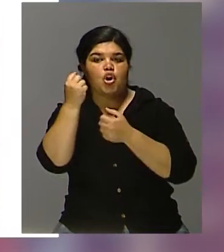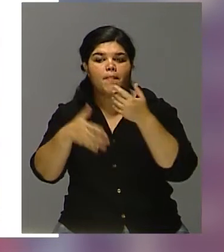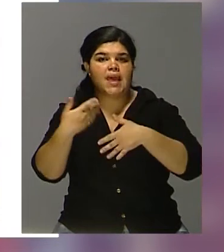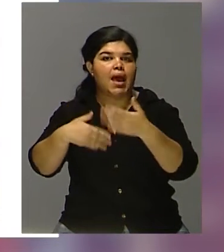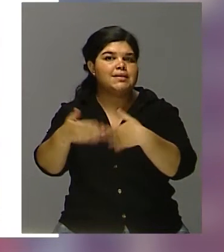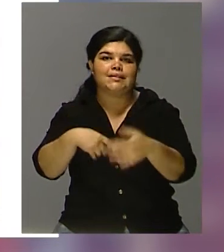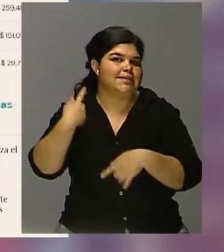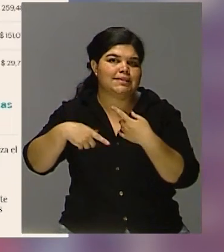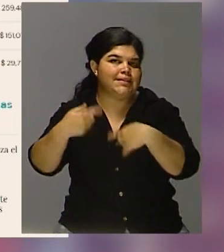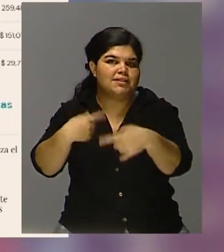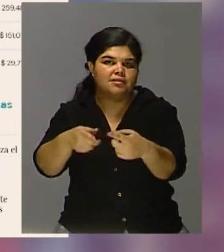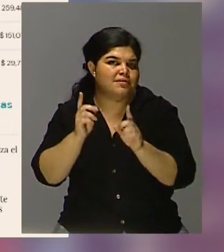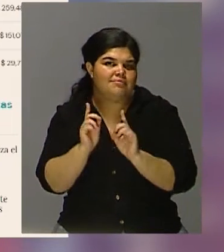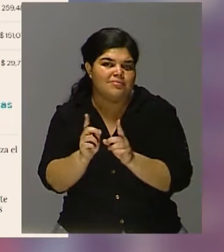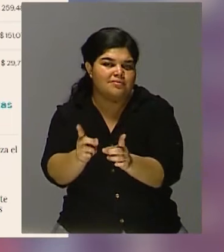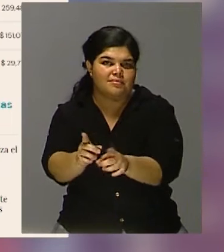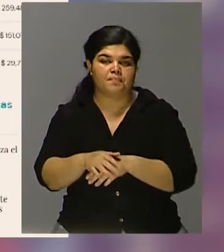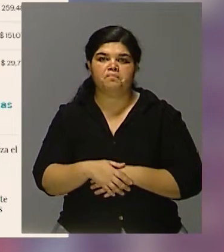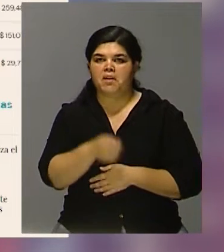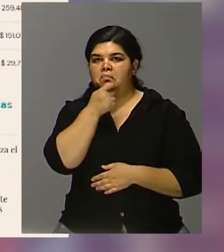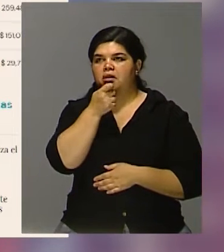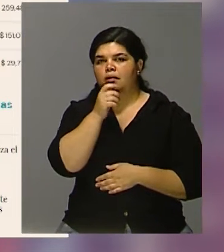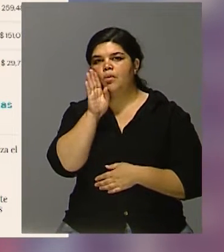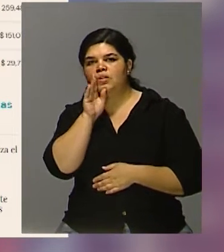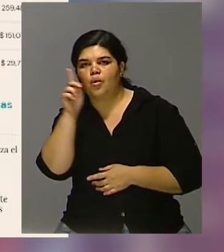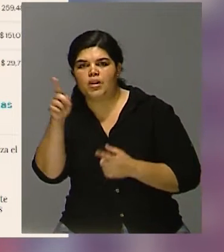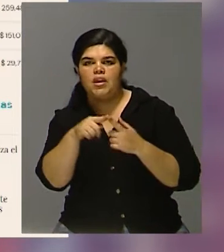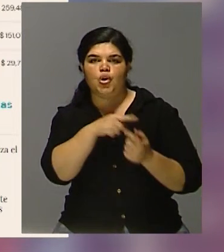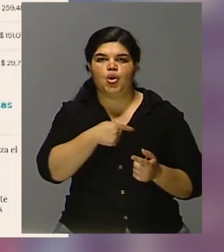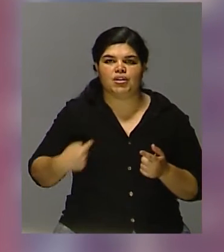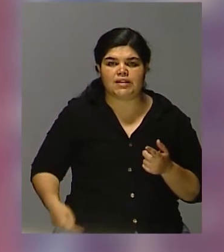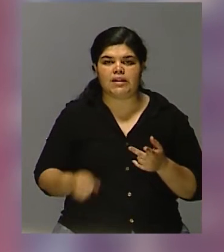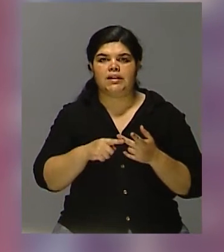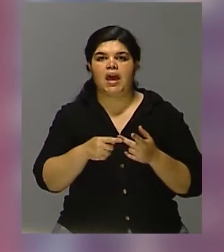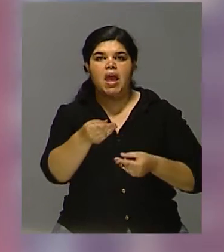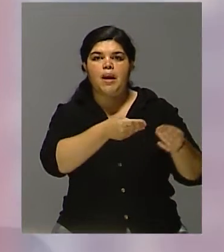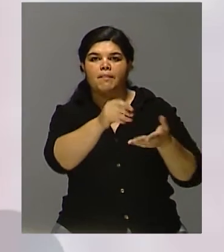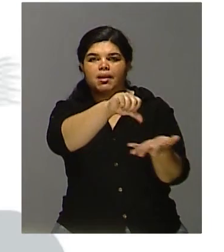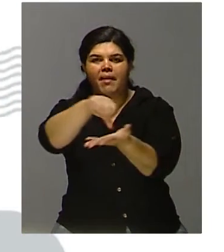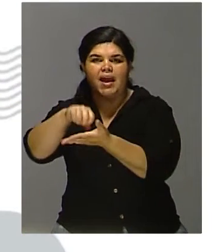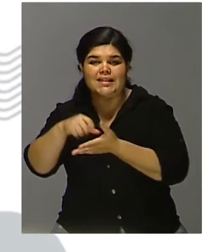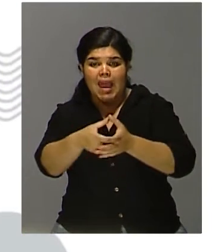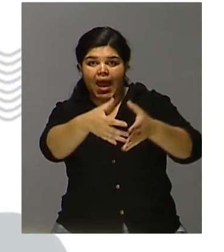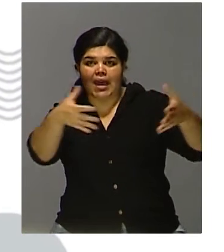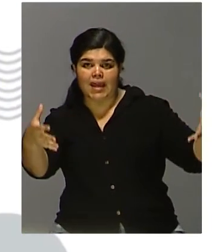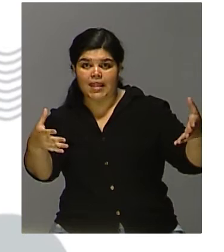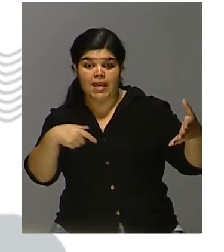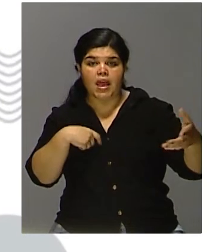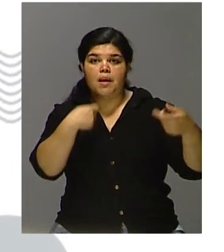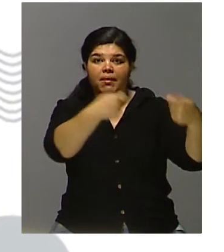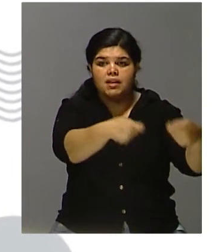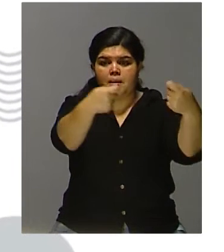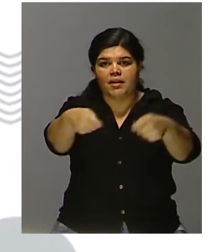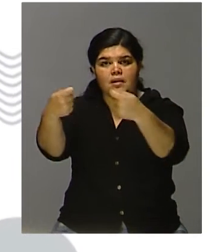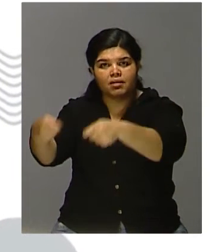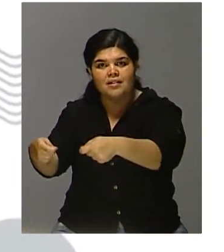Argentina en las principales economías del mundo como Estados Unidos, China y muchas grandes potencias. Y con eso beneficiarse de ese